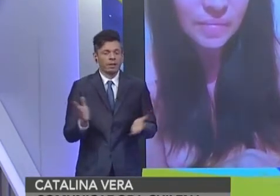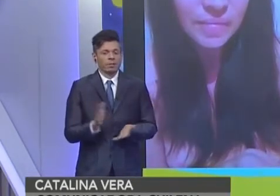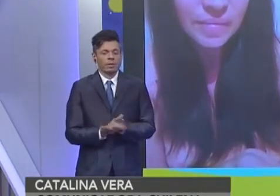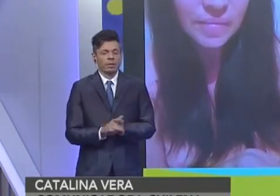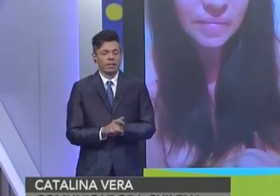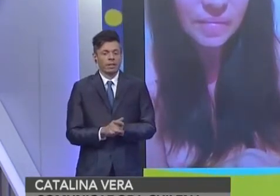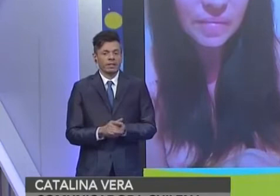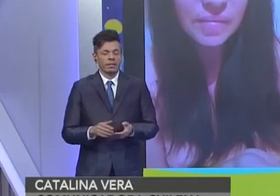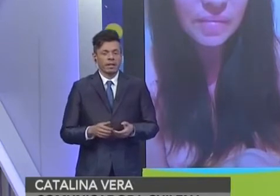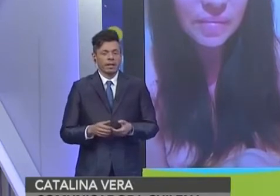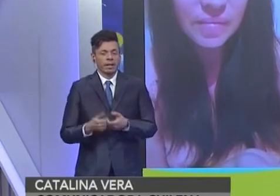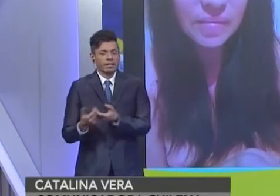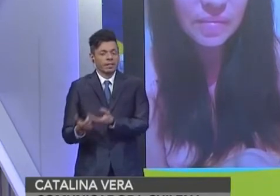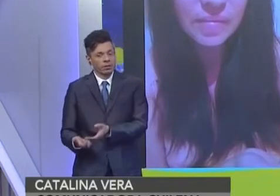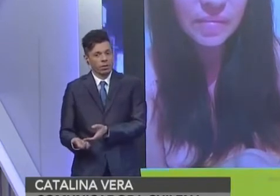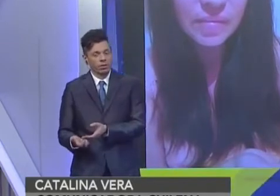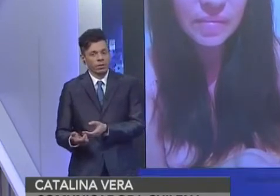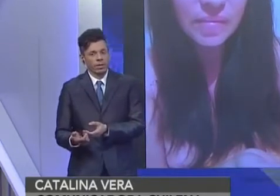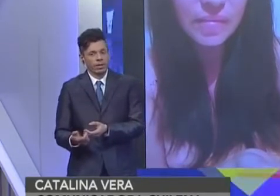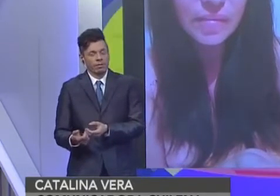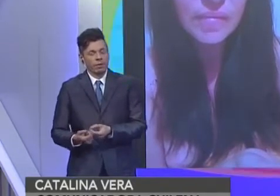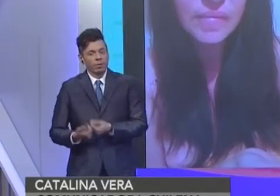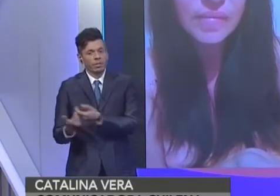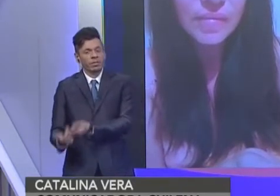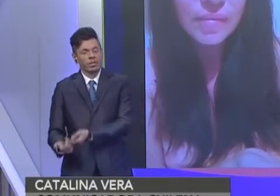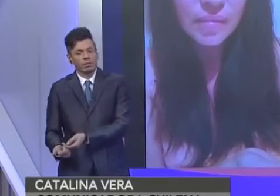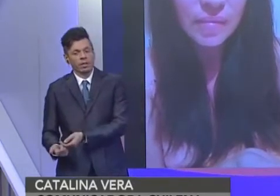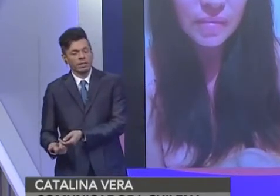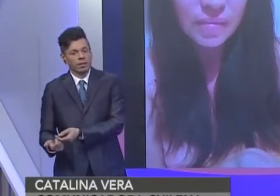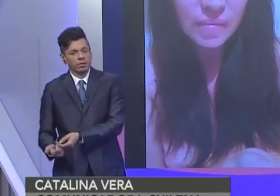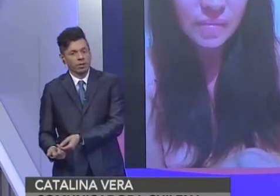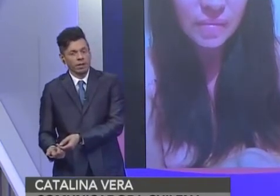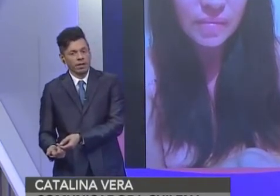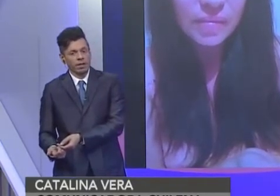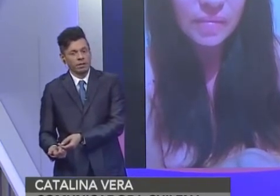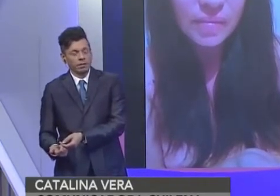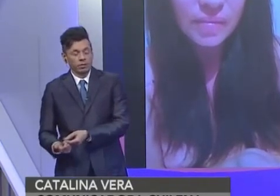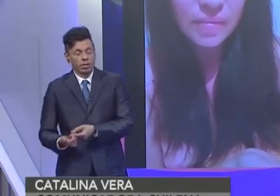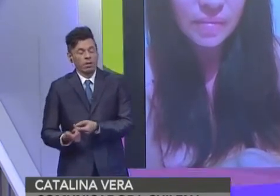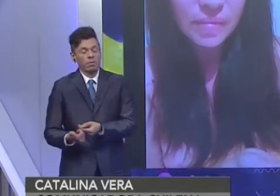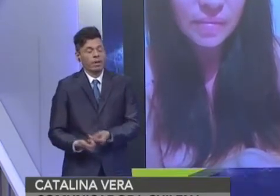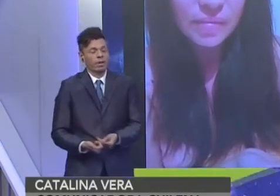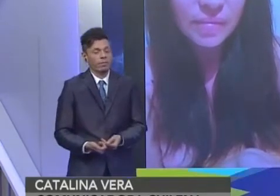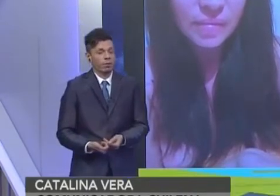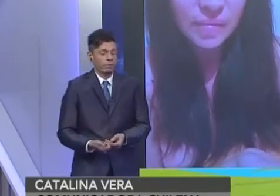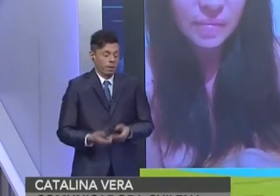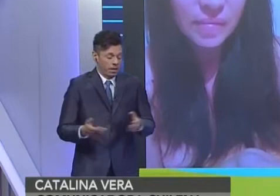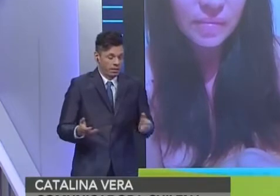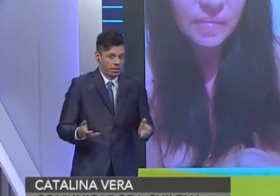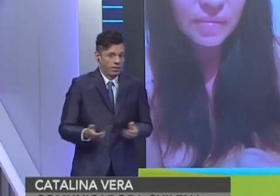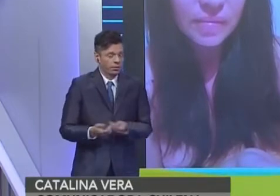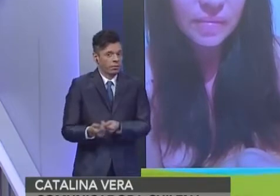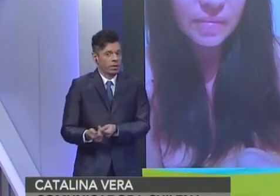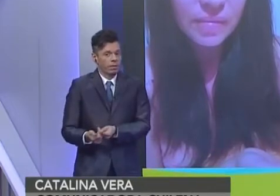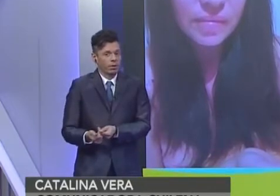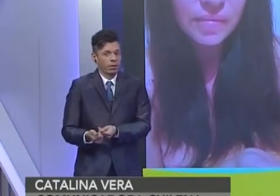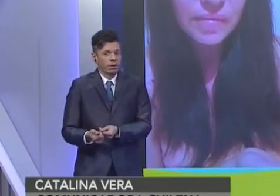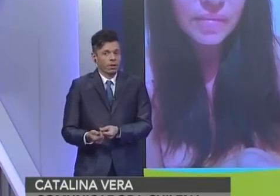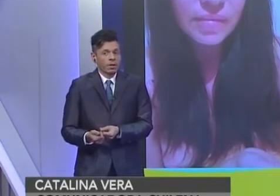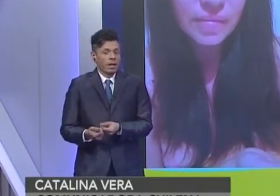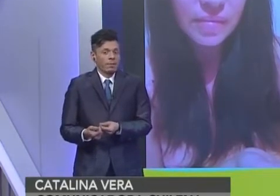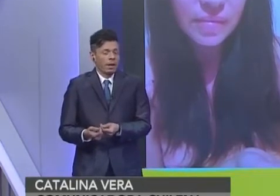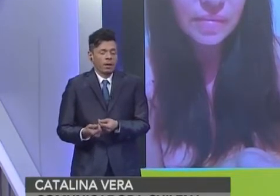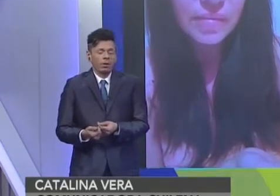estaría mal, porque estarías legalizando de alguna manera, favoreciendo al que hace las cosas mal, y no sería un buen ejemplo, me parece a mí, no sería un buen